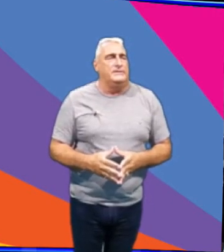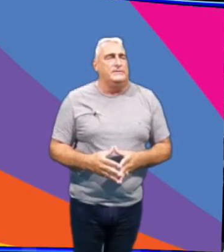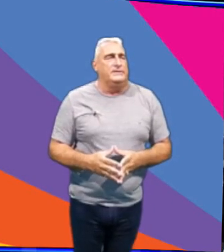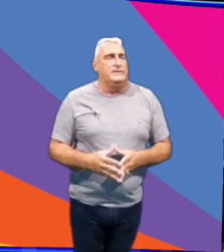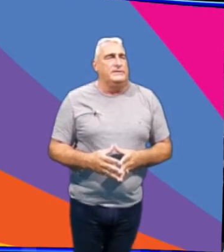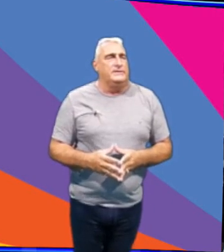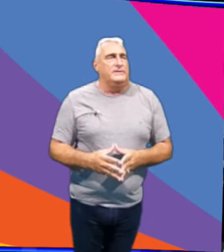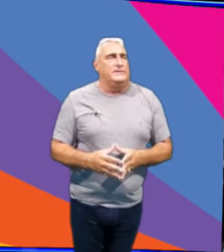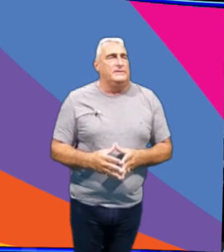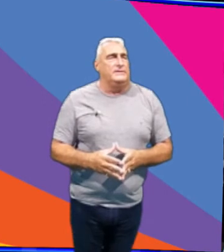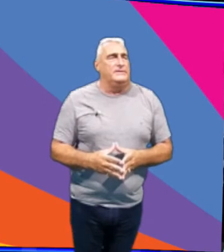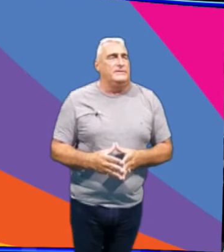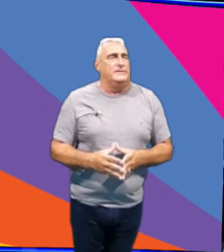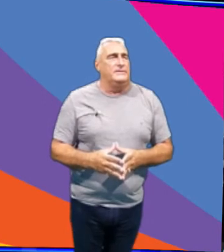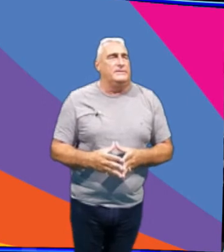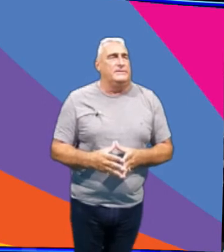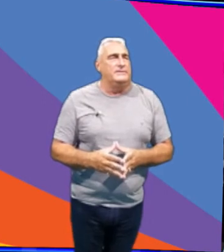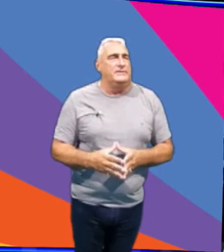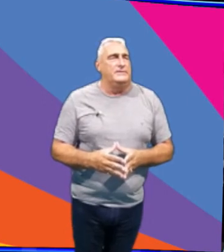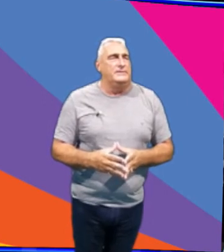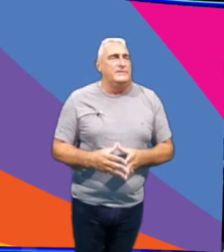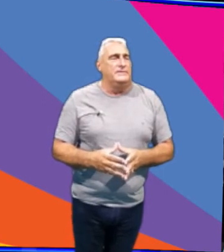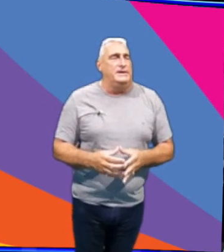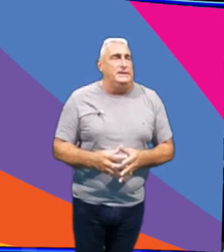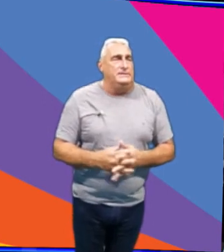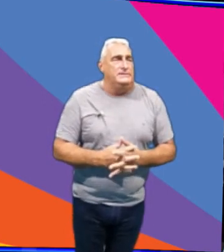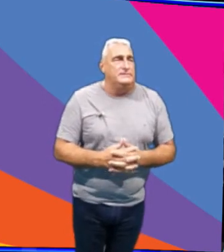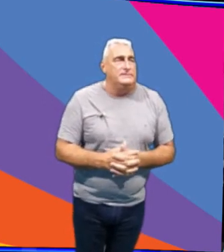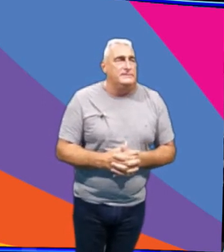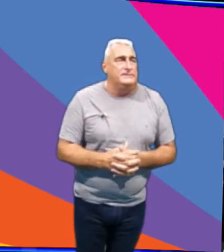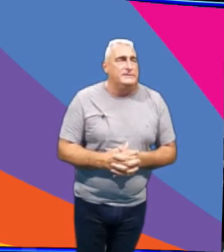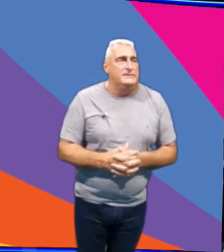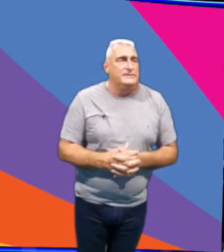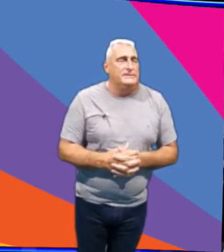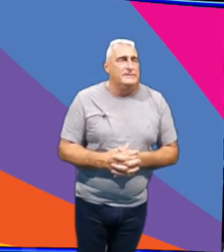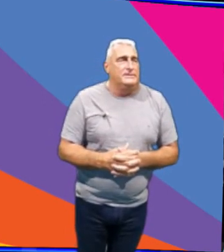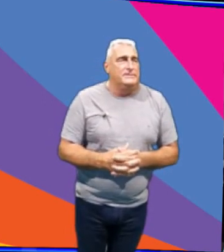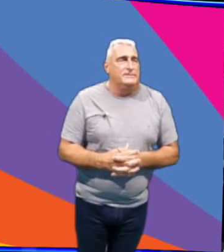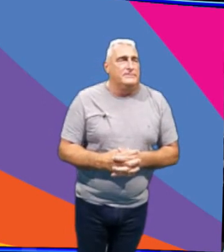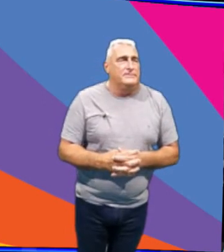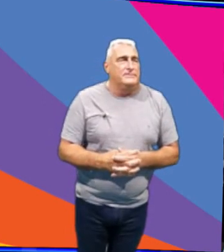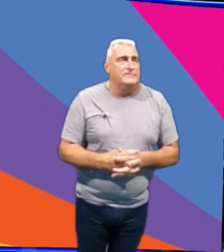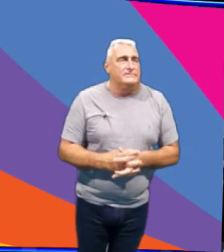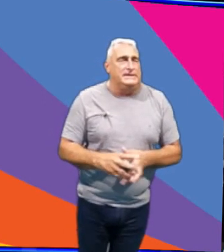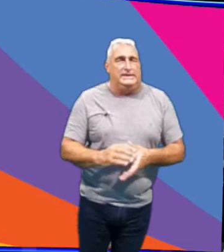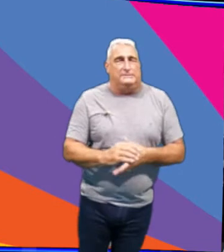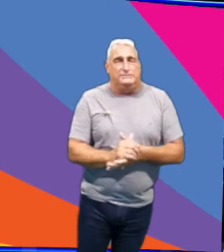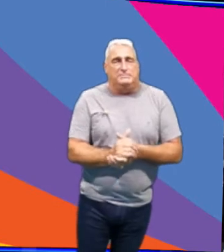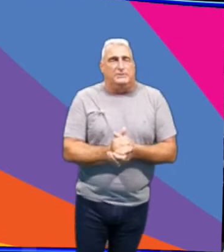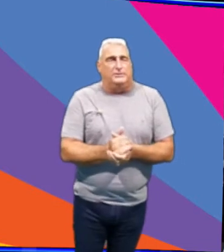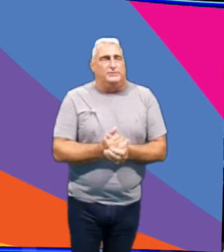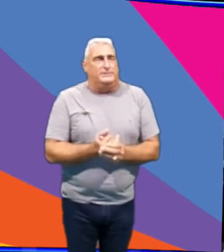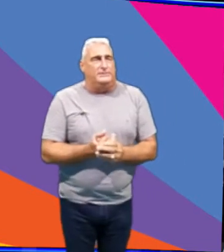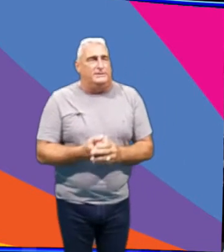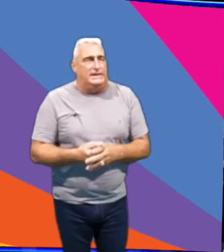Muchas gracias. ¿De quién es esa voz? ¿Eh? ¿De quién es esa voz? ¿La escuchó la voz? Sí, escuché, pero